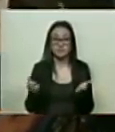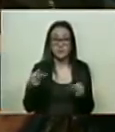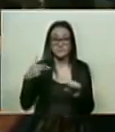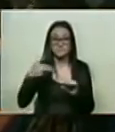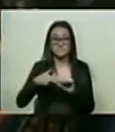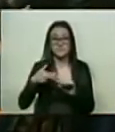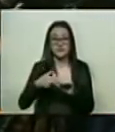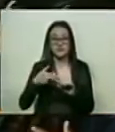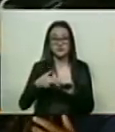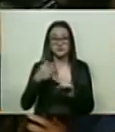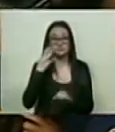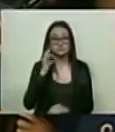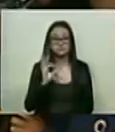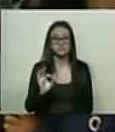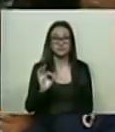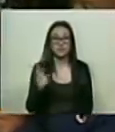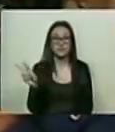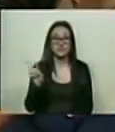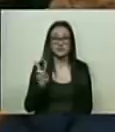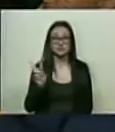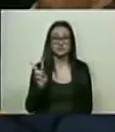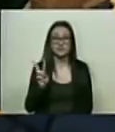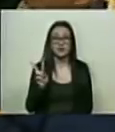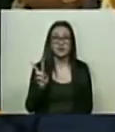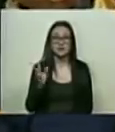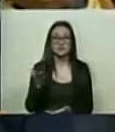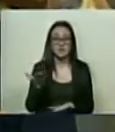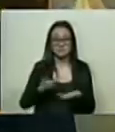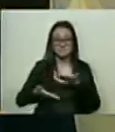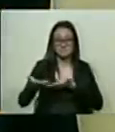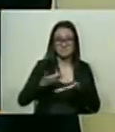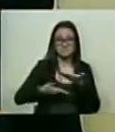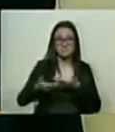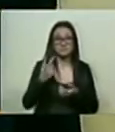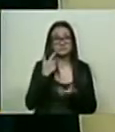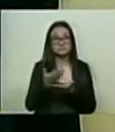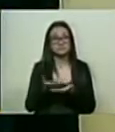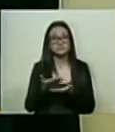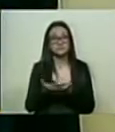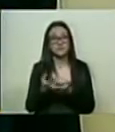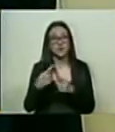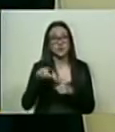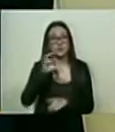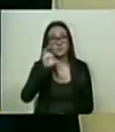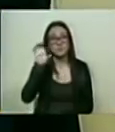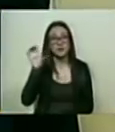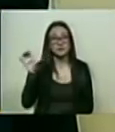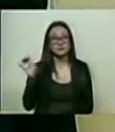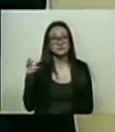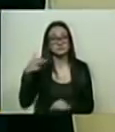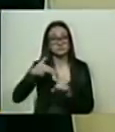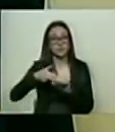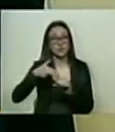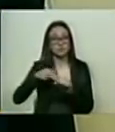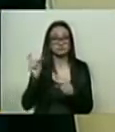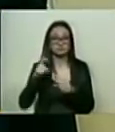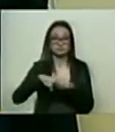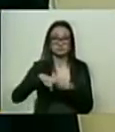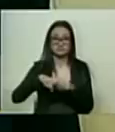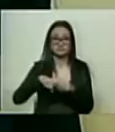petros, criptomoneda venezolana, para hacer ese intercambio. Lo ha planteado incluso hasta los países de la OPEP. Yo quería